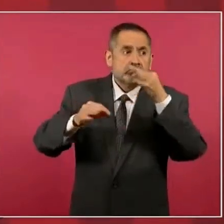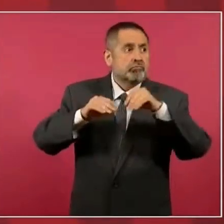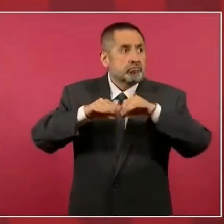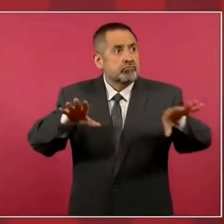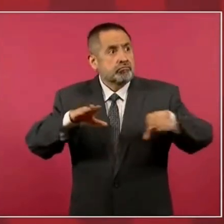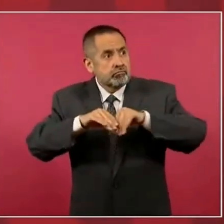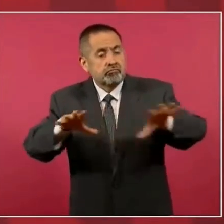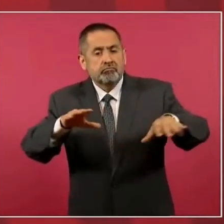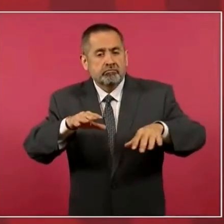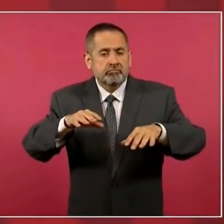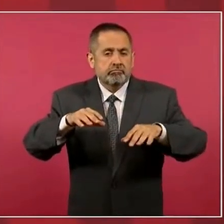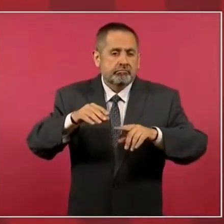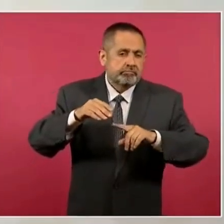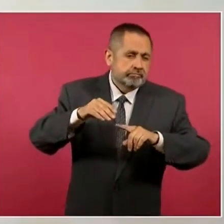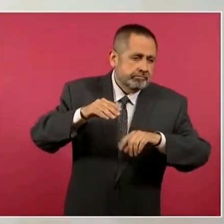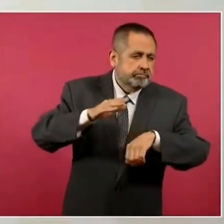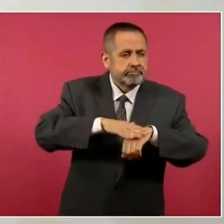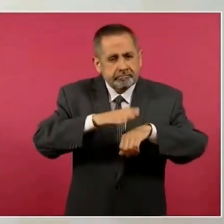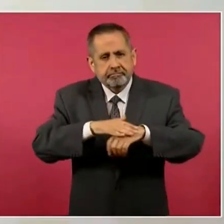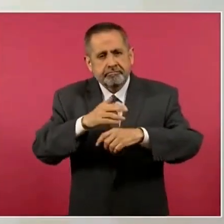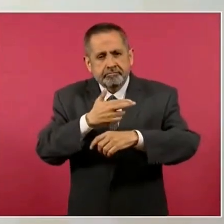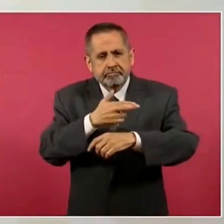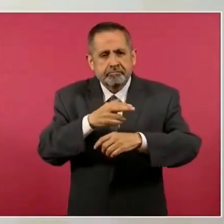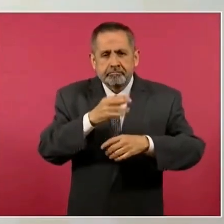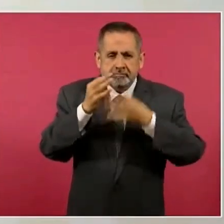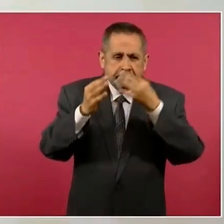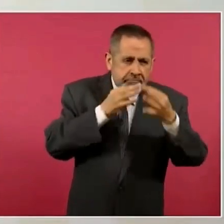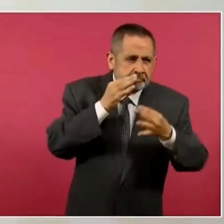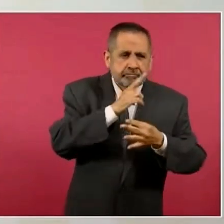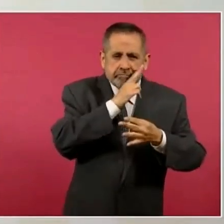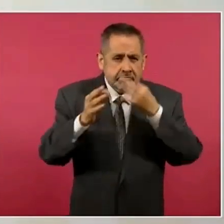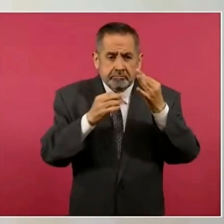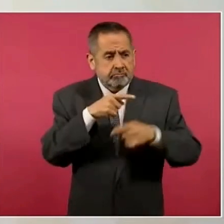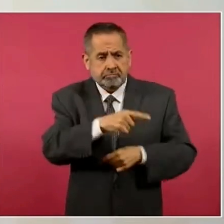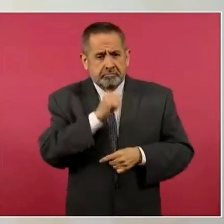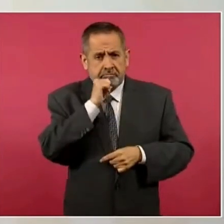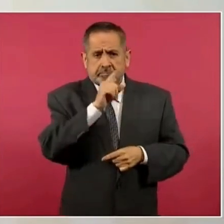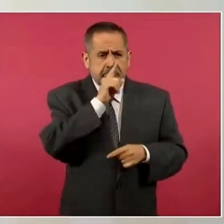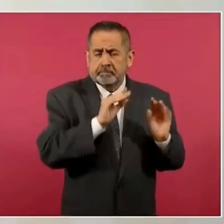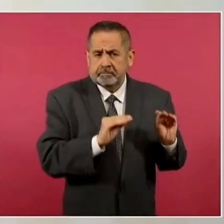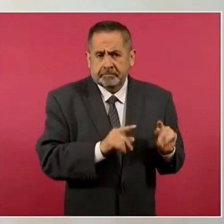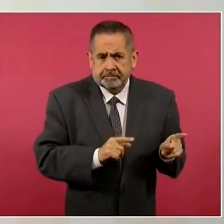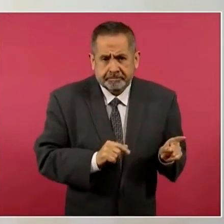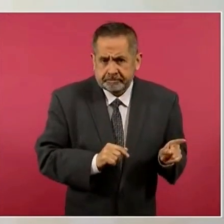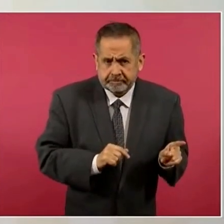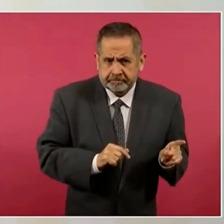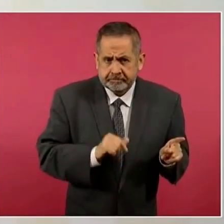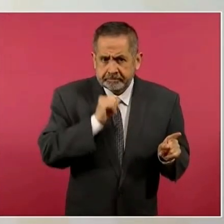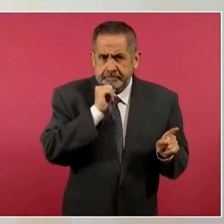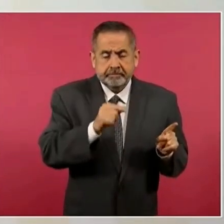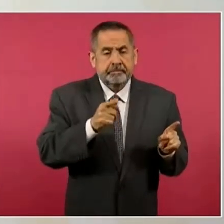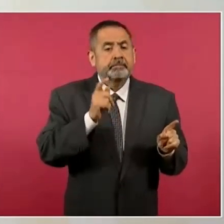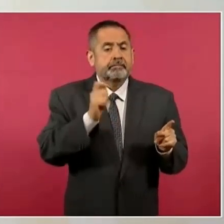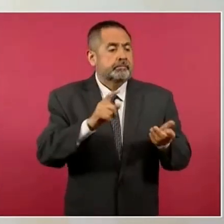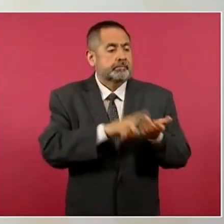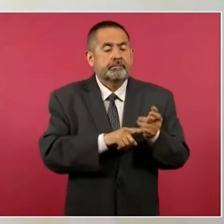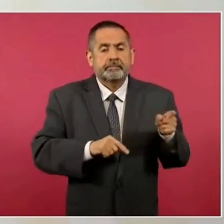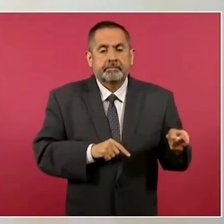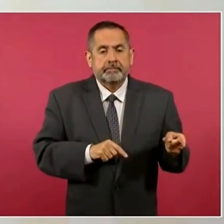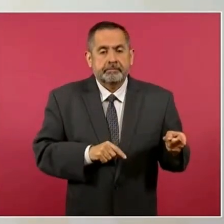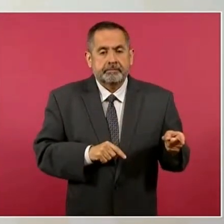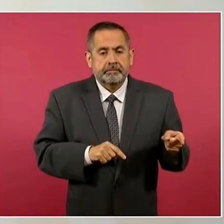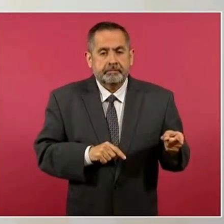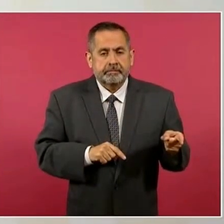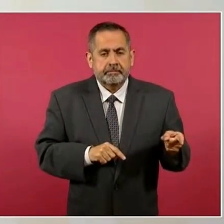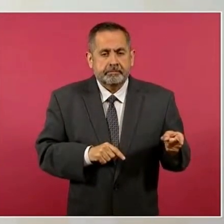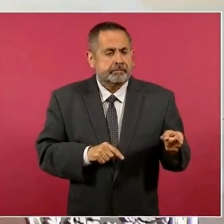está emitiendo ni notas informativas, ni de tal manera que lo que sí hay es que